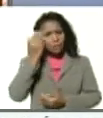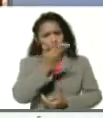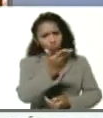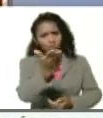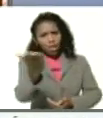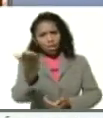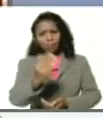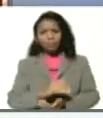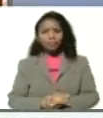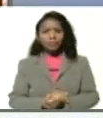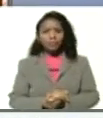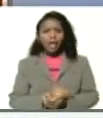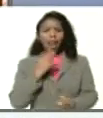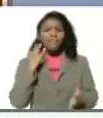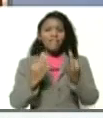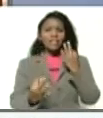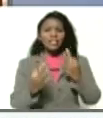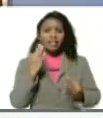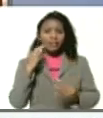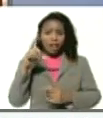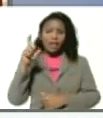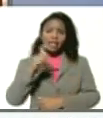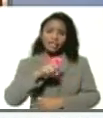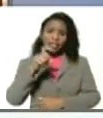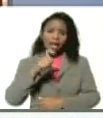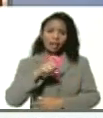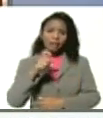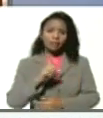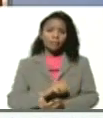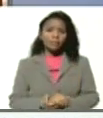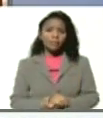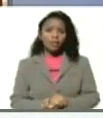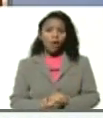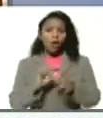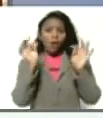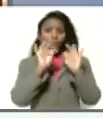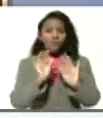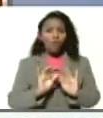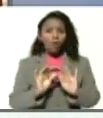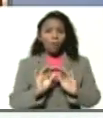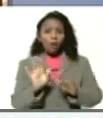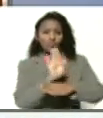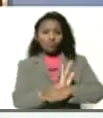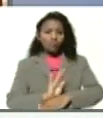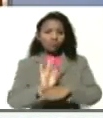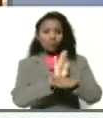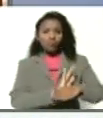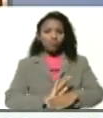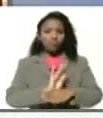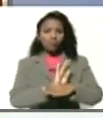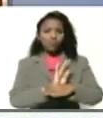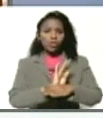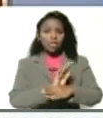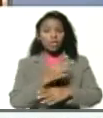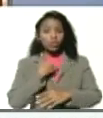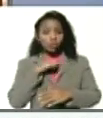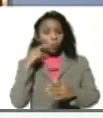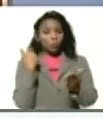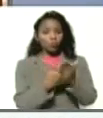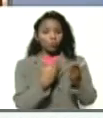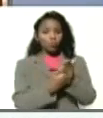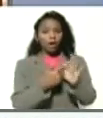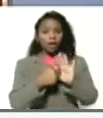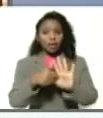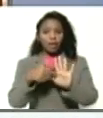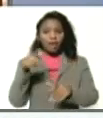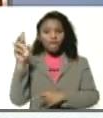la flexibilización es necesaria con métodos de bioseguridad y hemos demostrado en venezuela